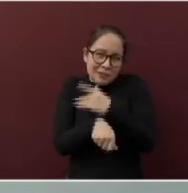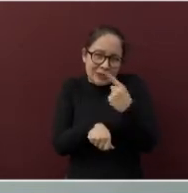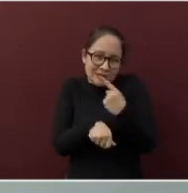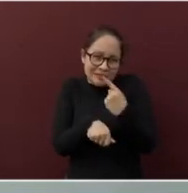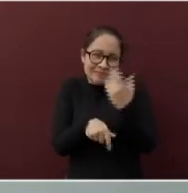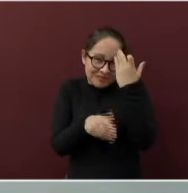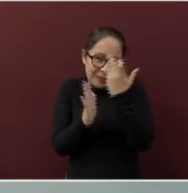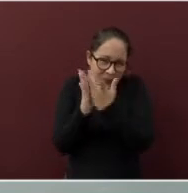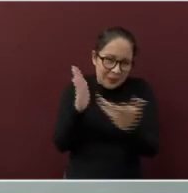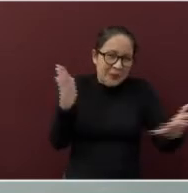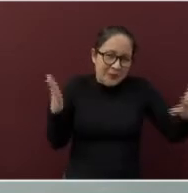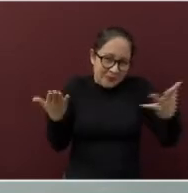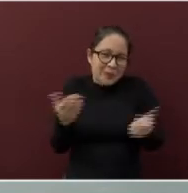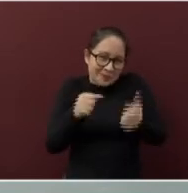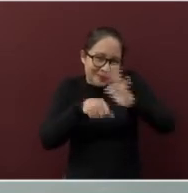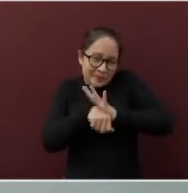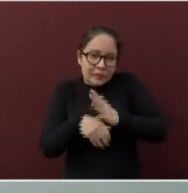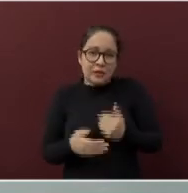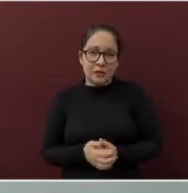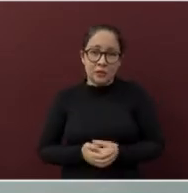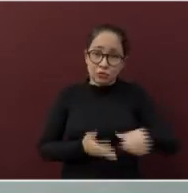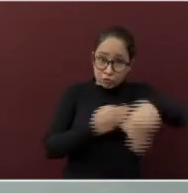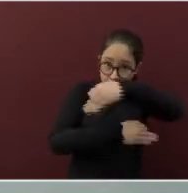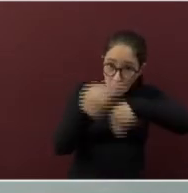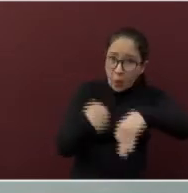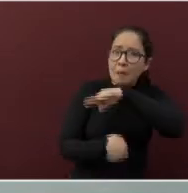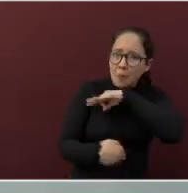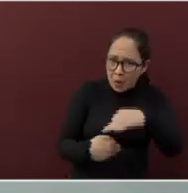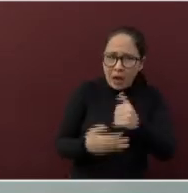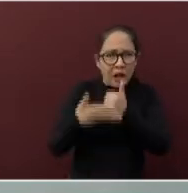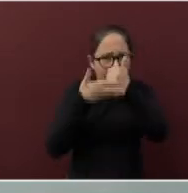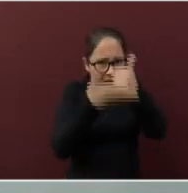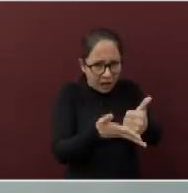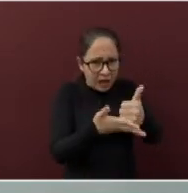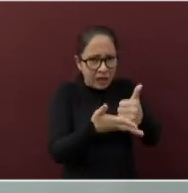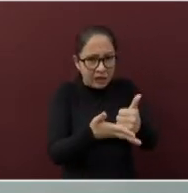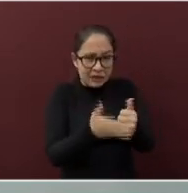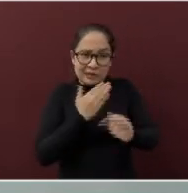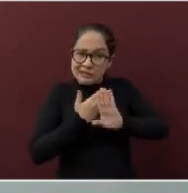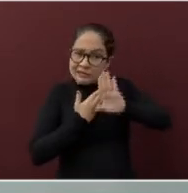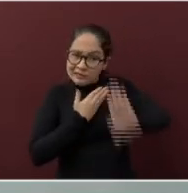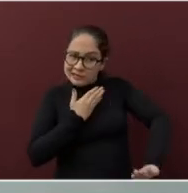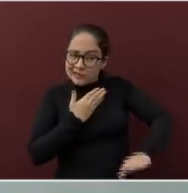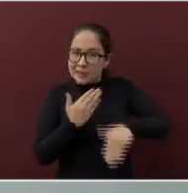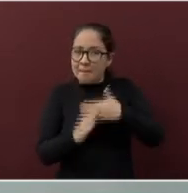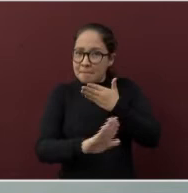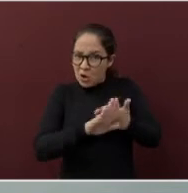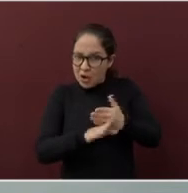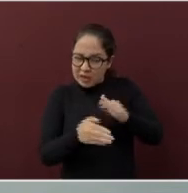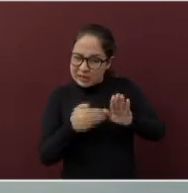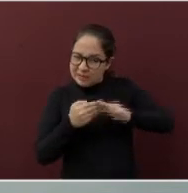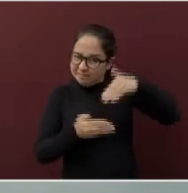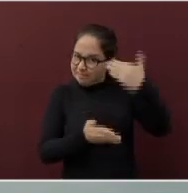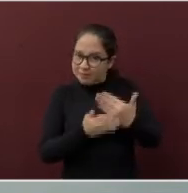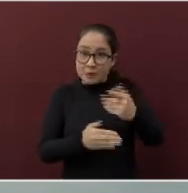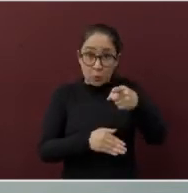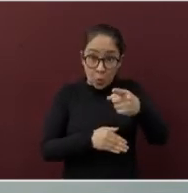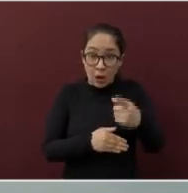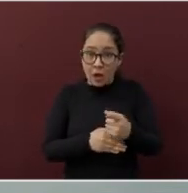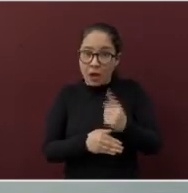todas y todos podemos ayudar a prevenir disminuir y parar la violencia si escuchas gritos